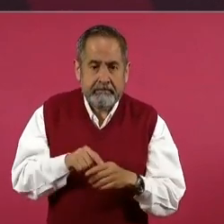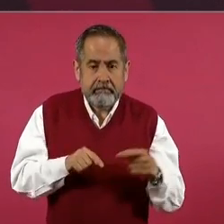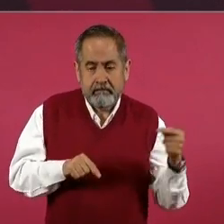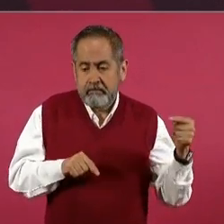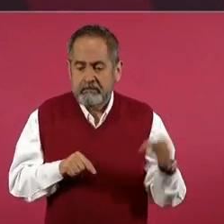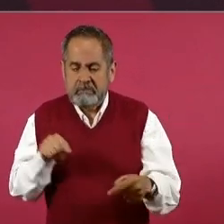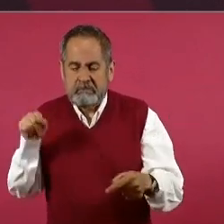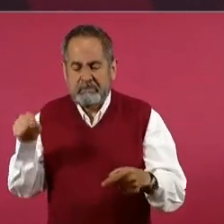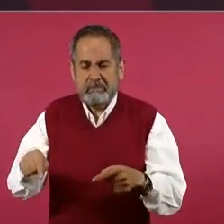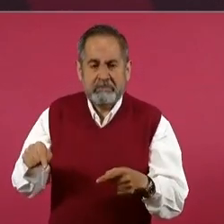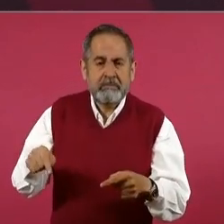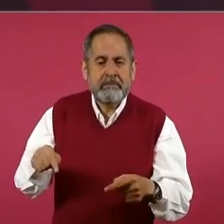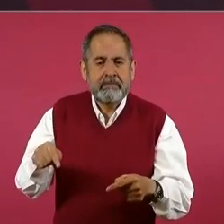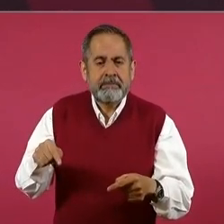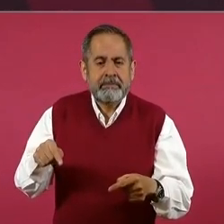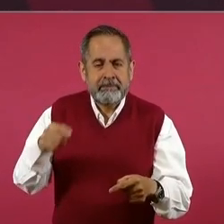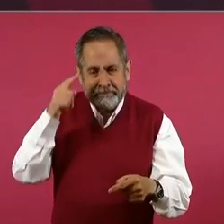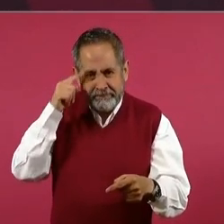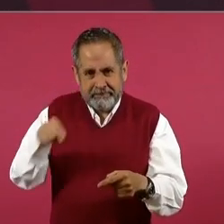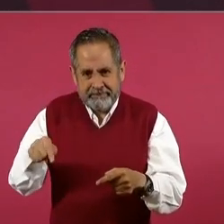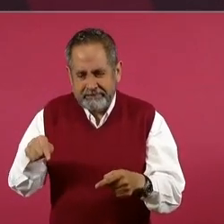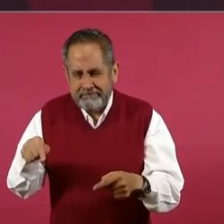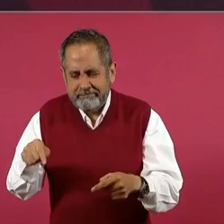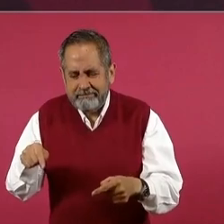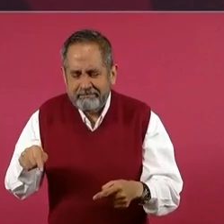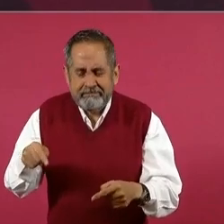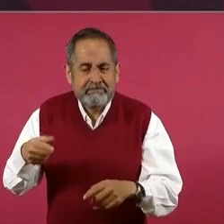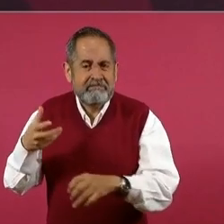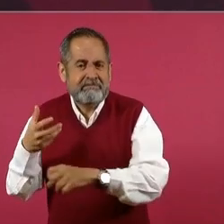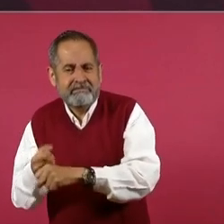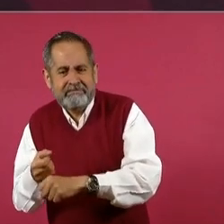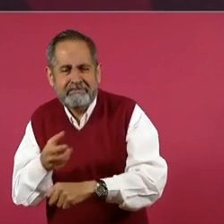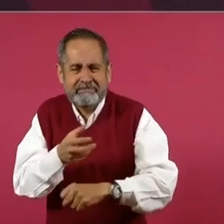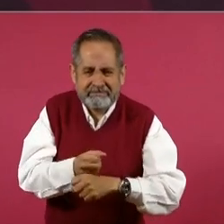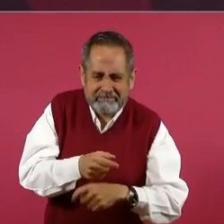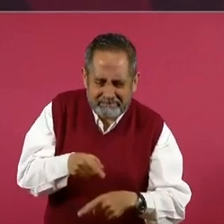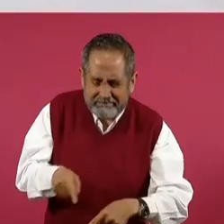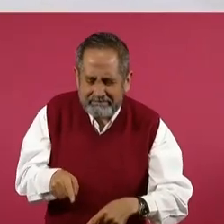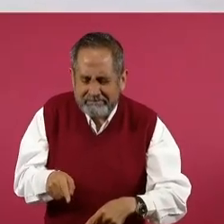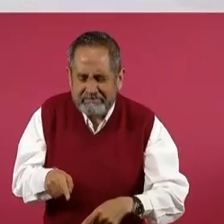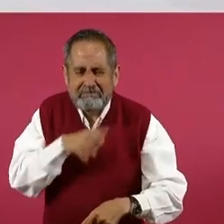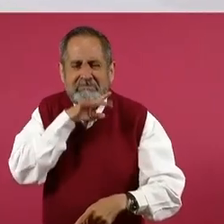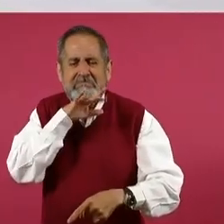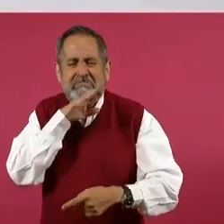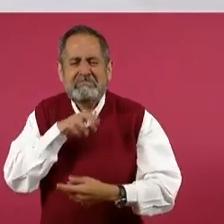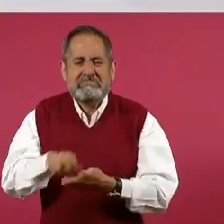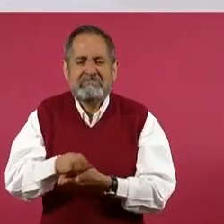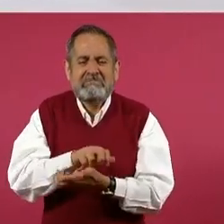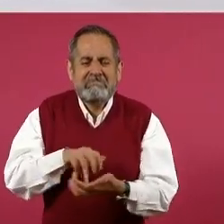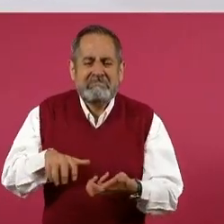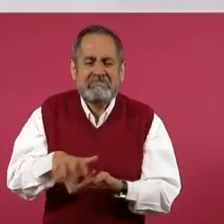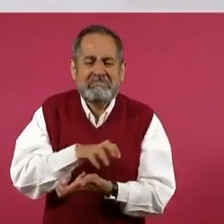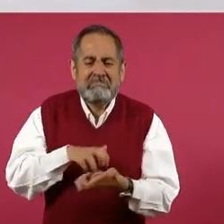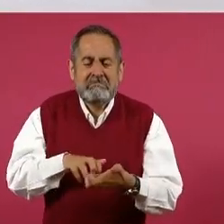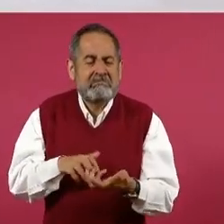intervinieron los pozos y los contaminaron con